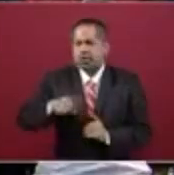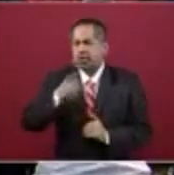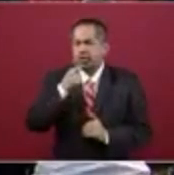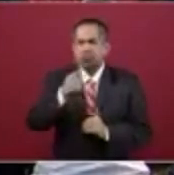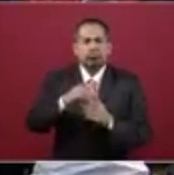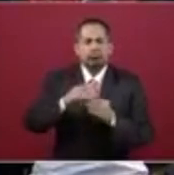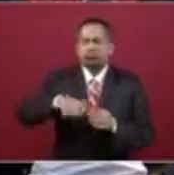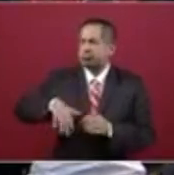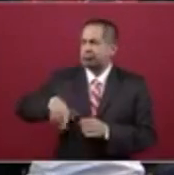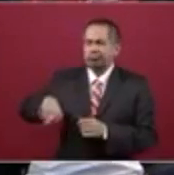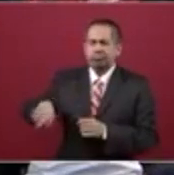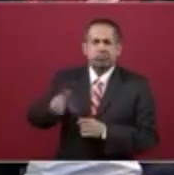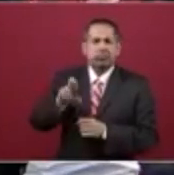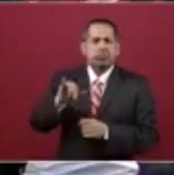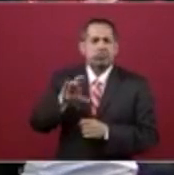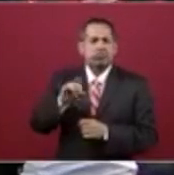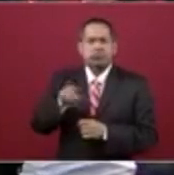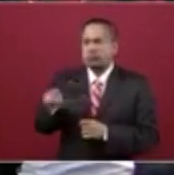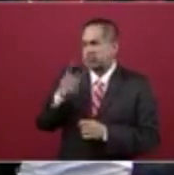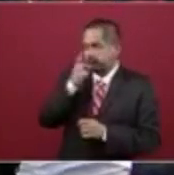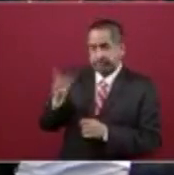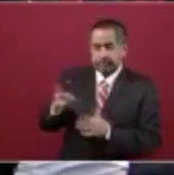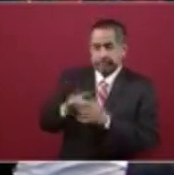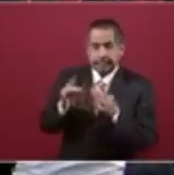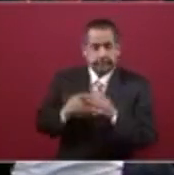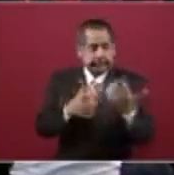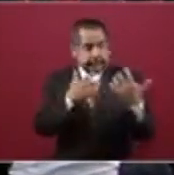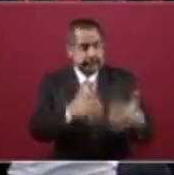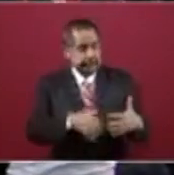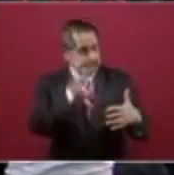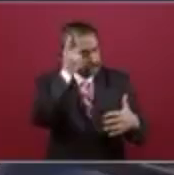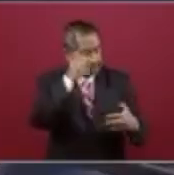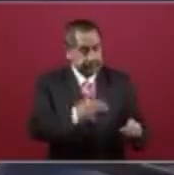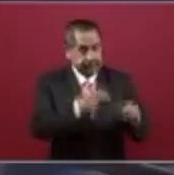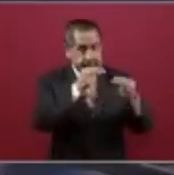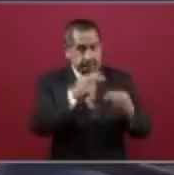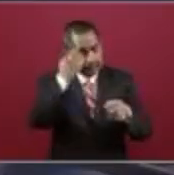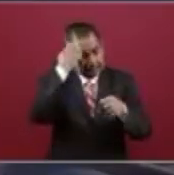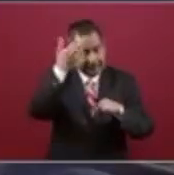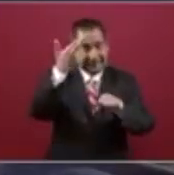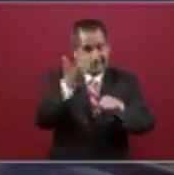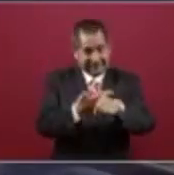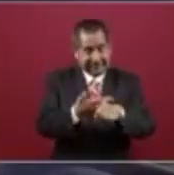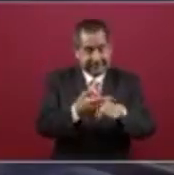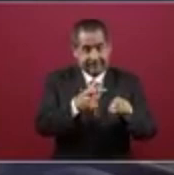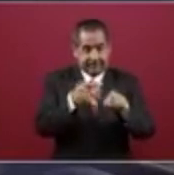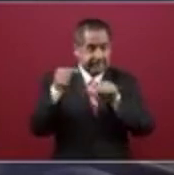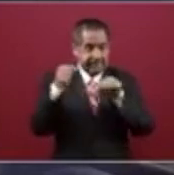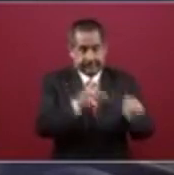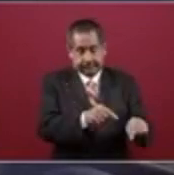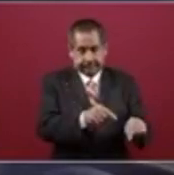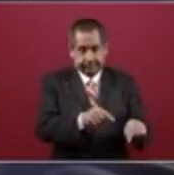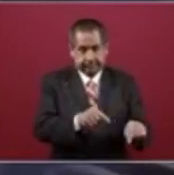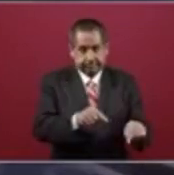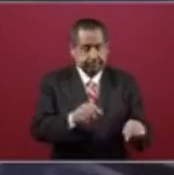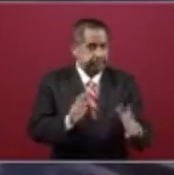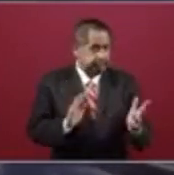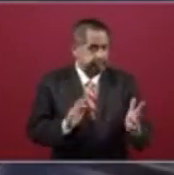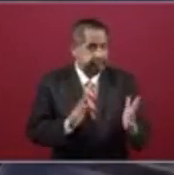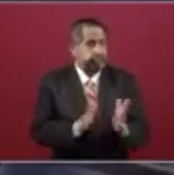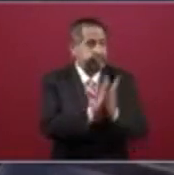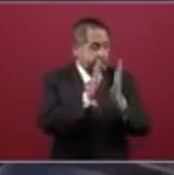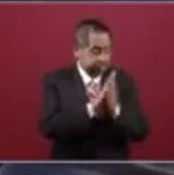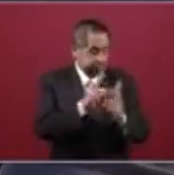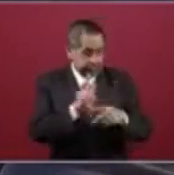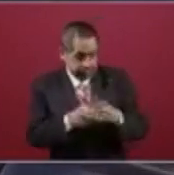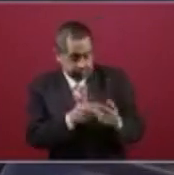mencionó Rocío, las empresas extranjeras que participen